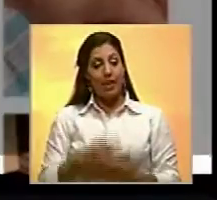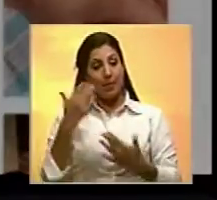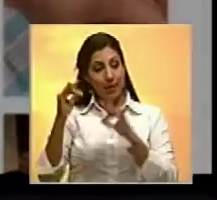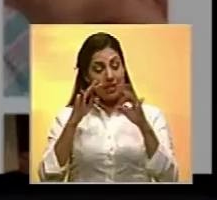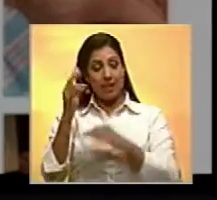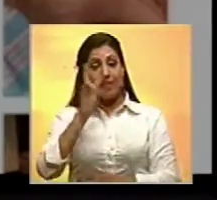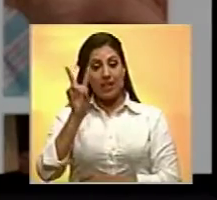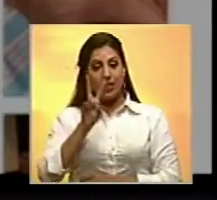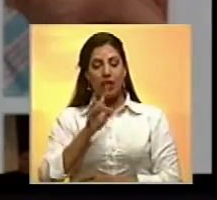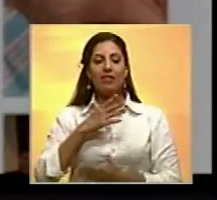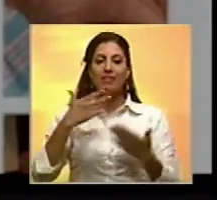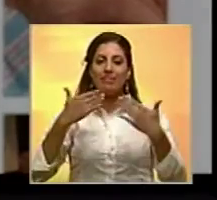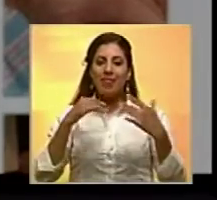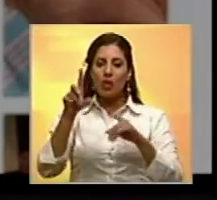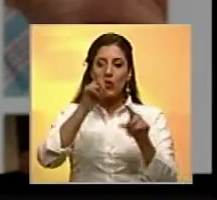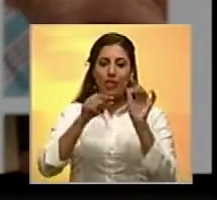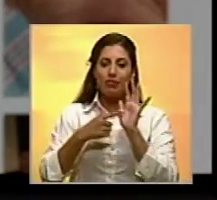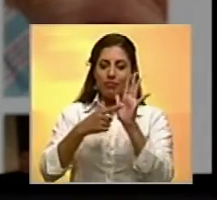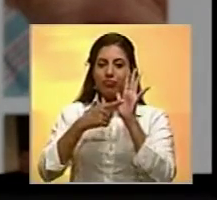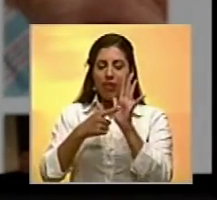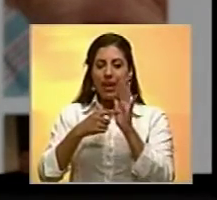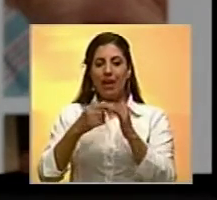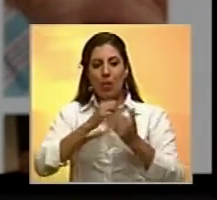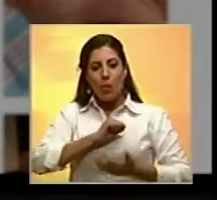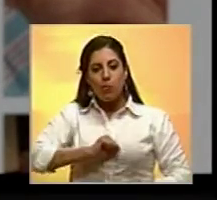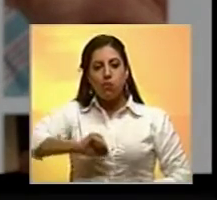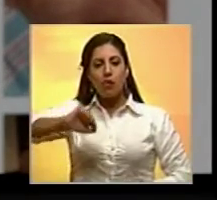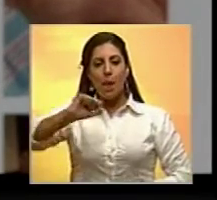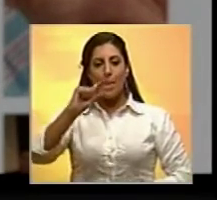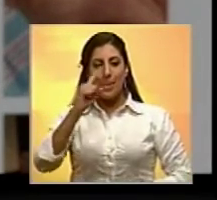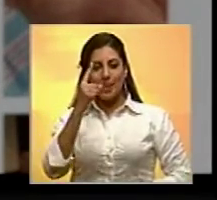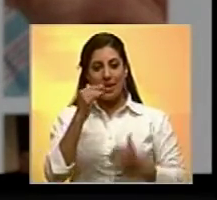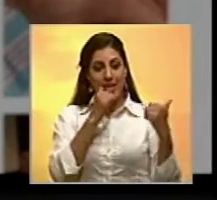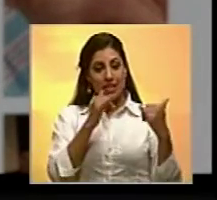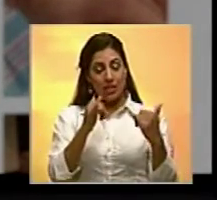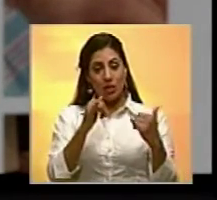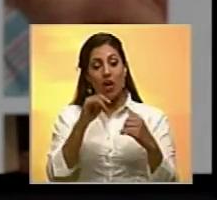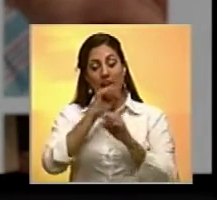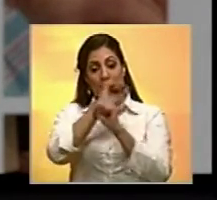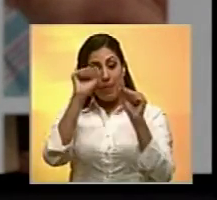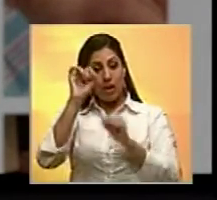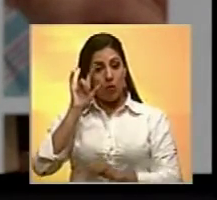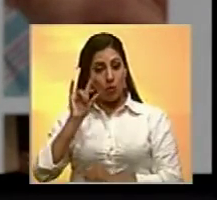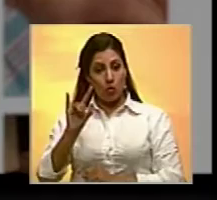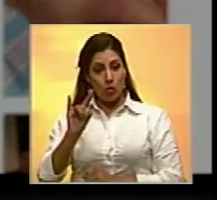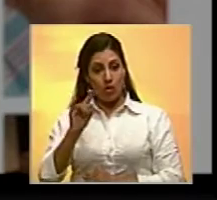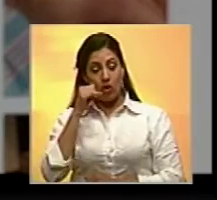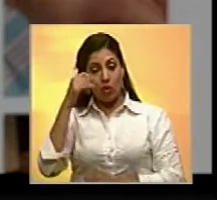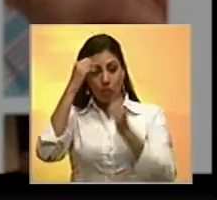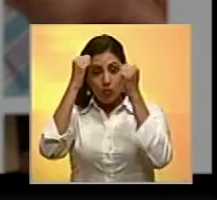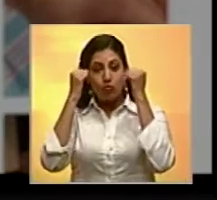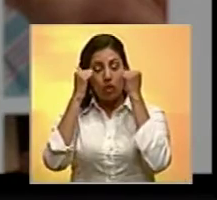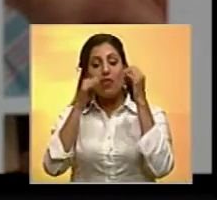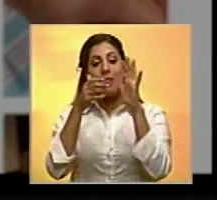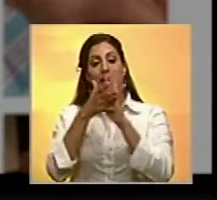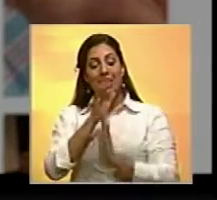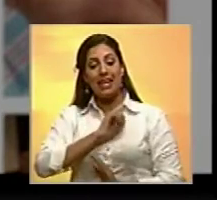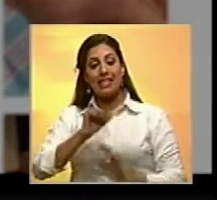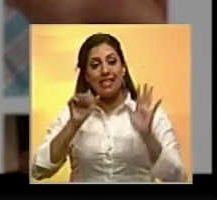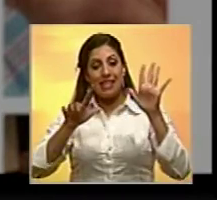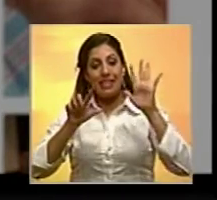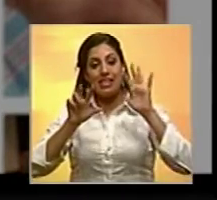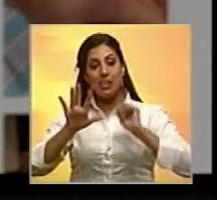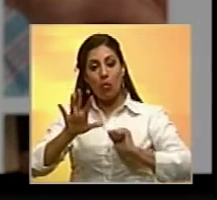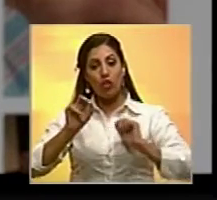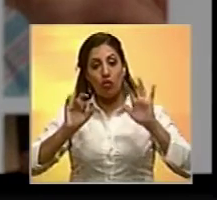actores venezolanos compartieron por sus redes sociales el nacimiento de su primogénito, la mañana de este lunes. Maximiliano Elvitar nació a las